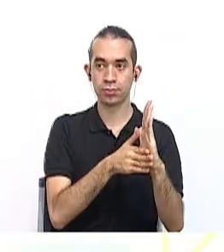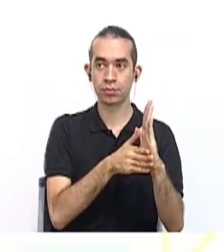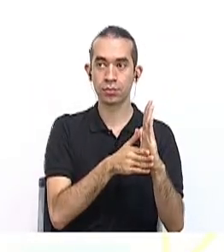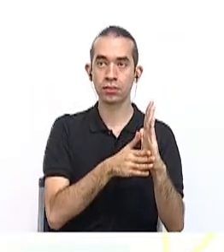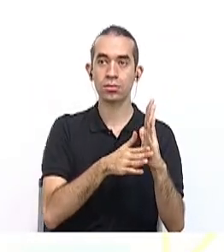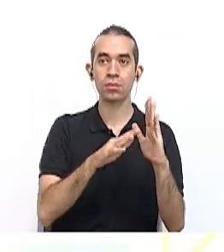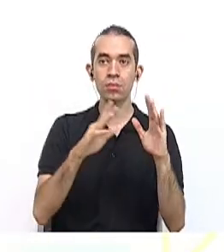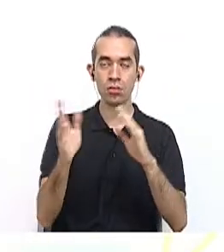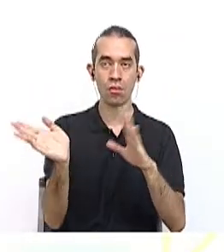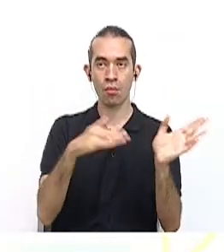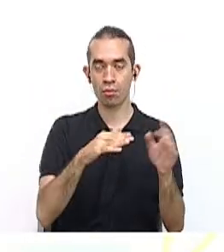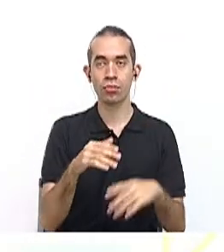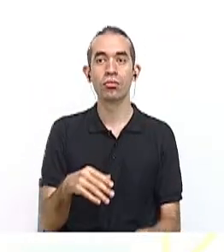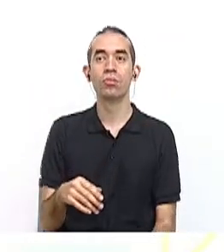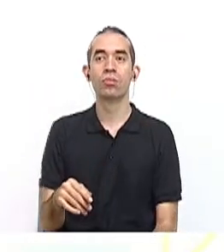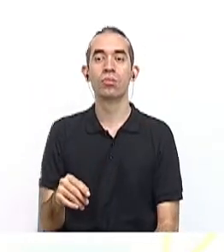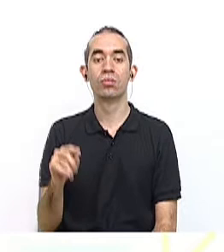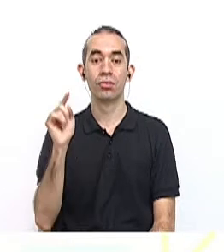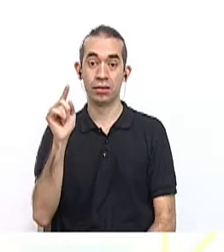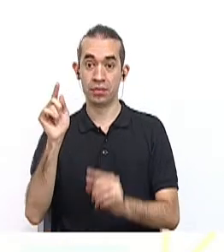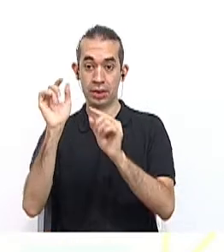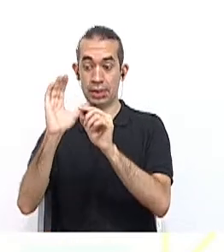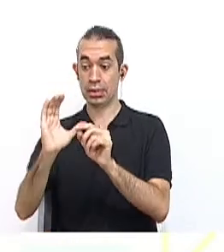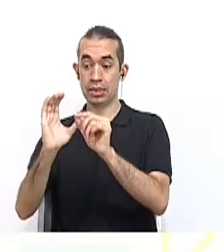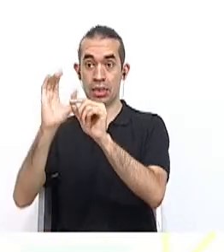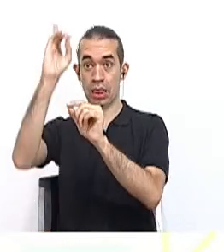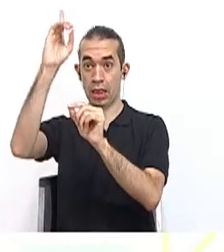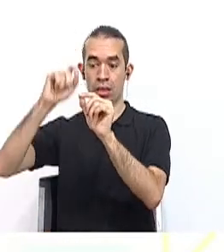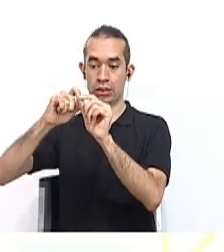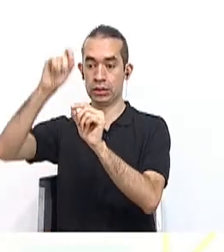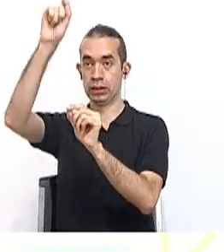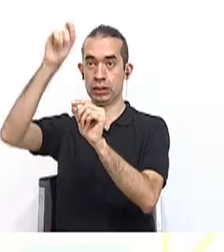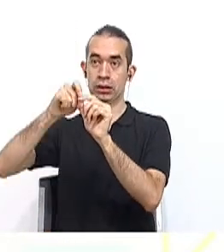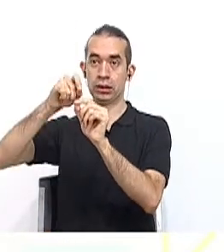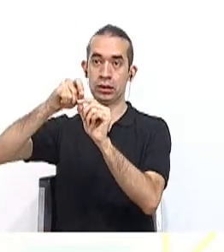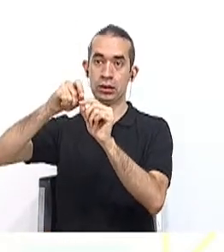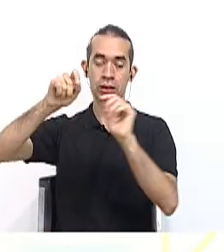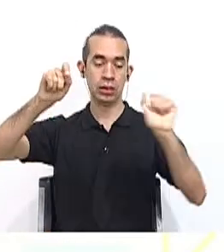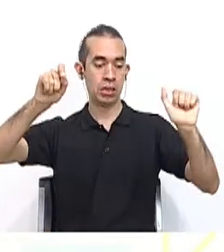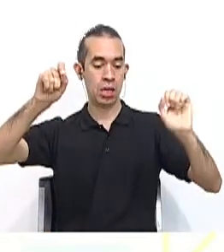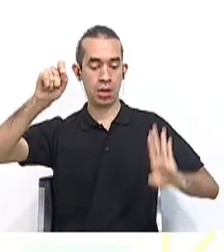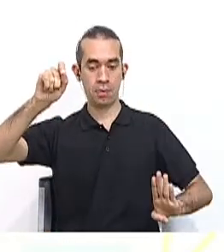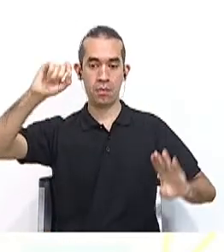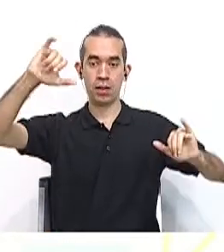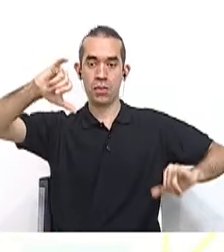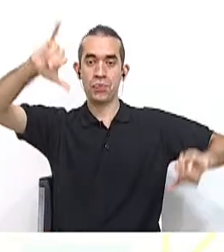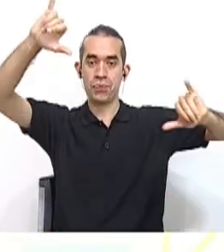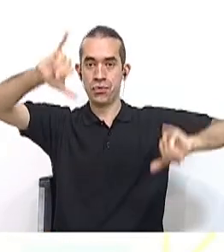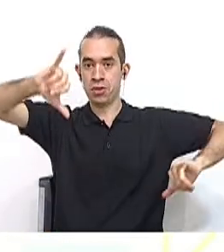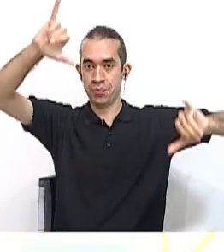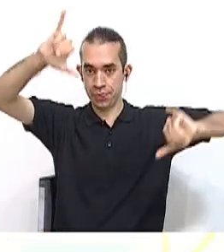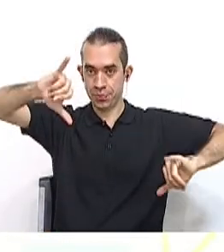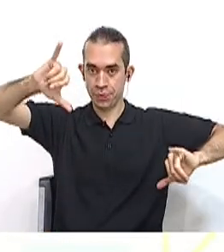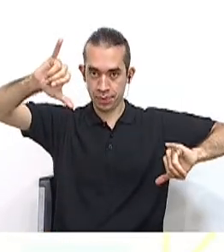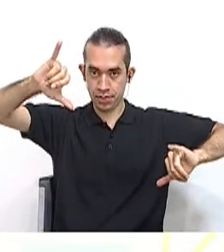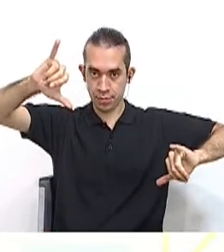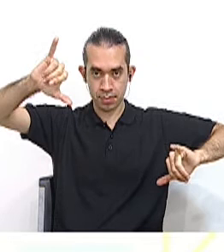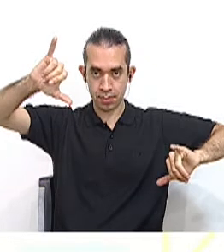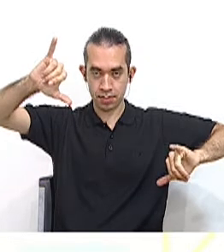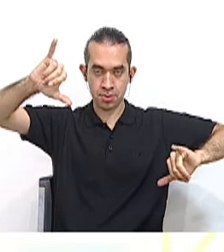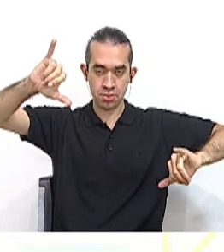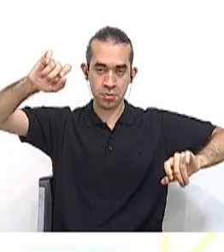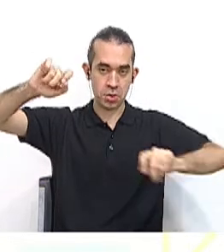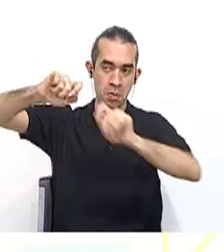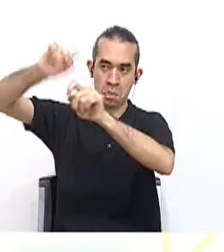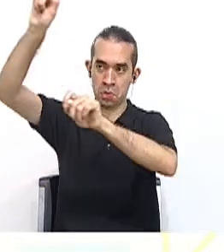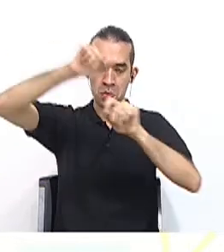El segmento CD es igual al segmento AB, o sea, tienen la misma